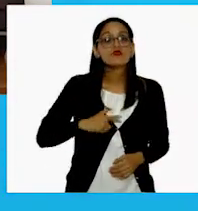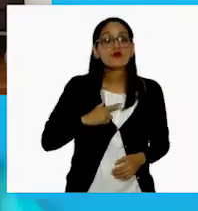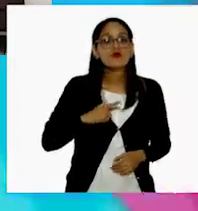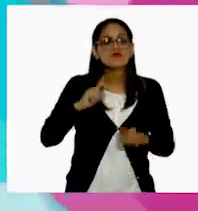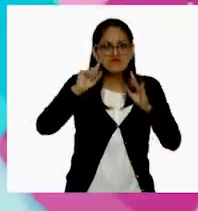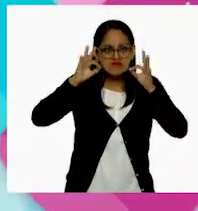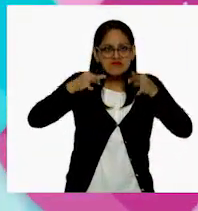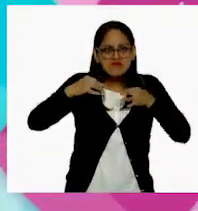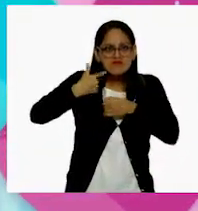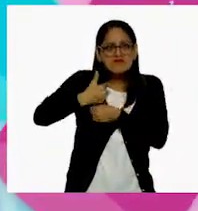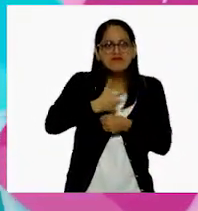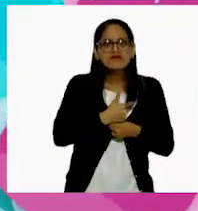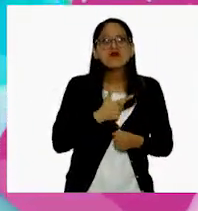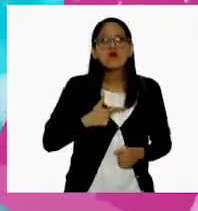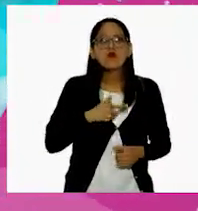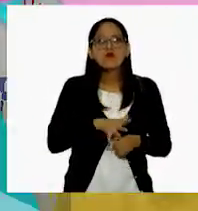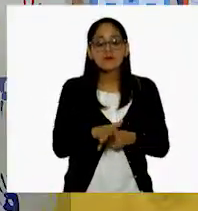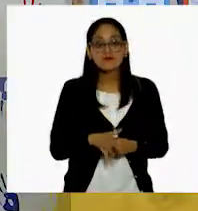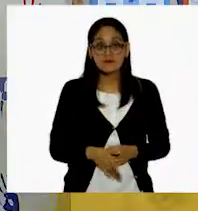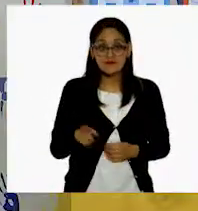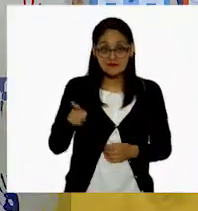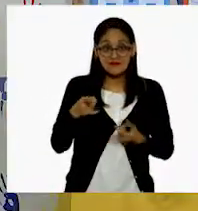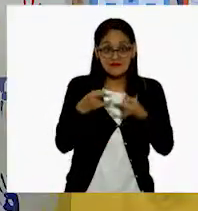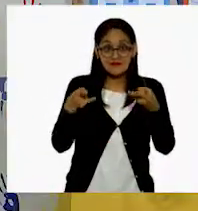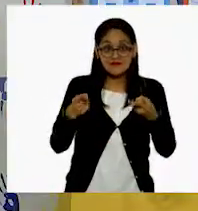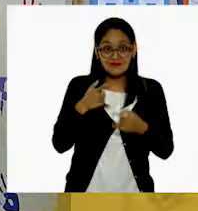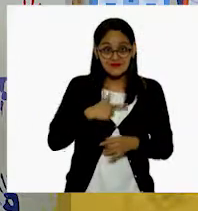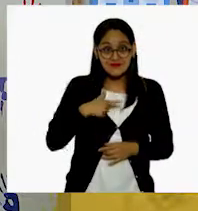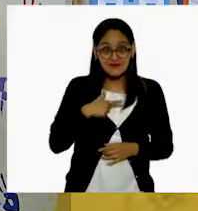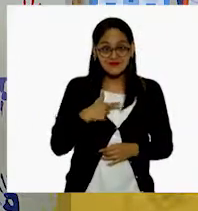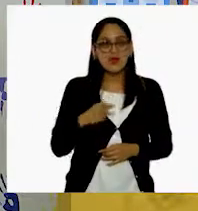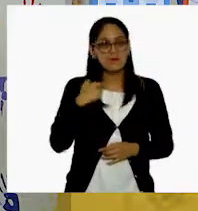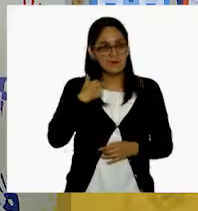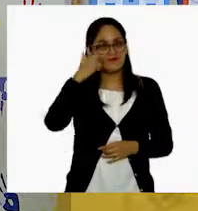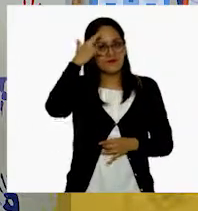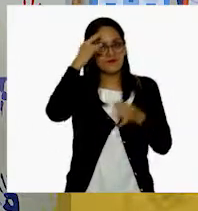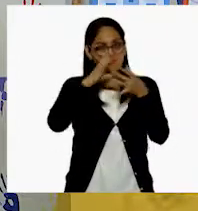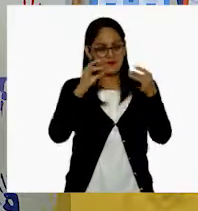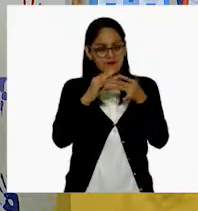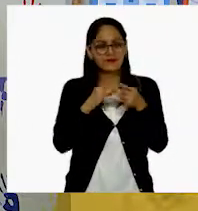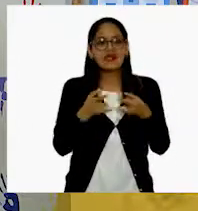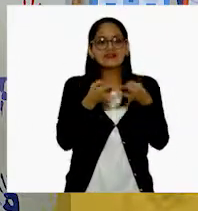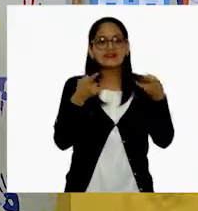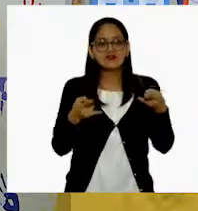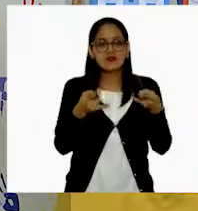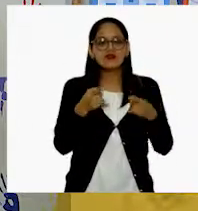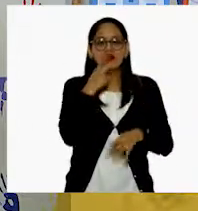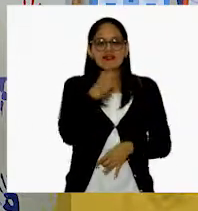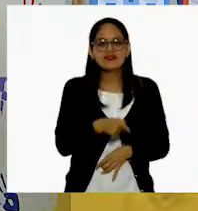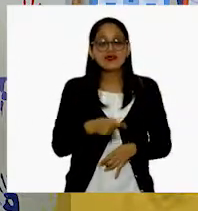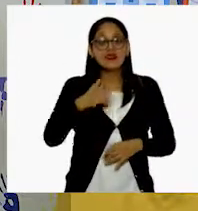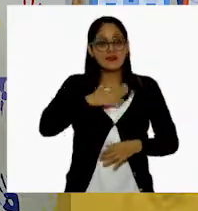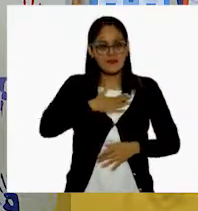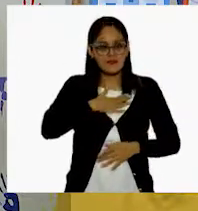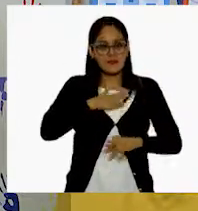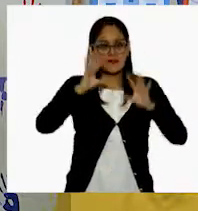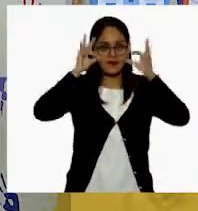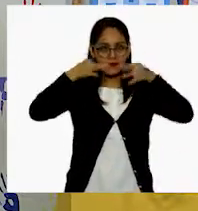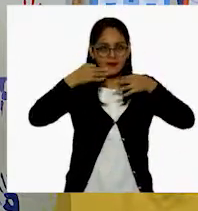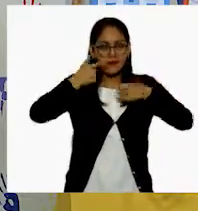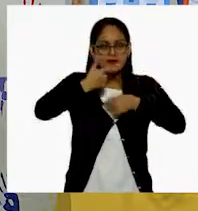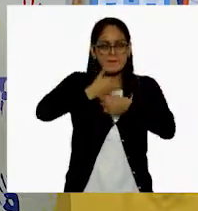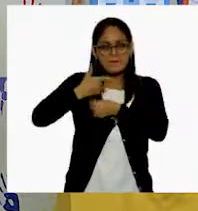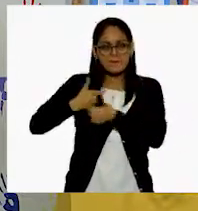ti? ¿Les gustó el cuento? Sí. Les voy a recordar cómo se llama. El cuento se llama Cosas que me gustan de mí, de la autora